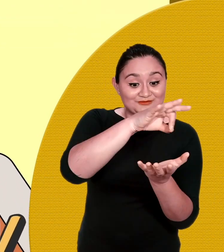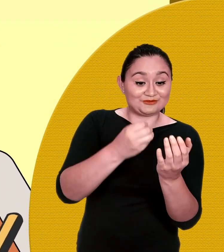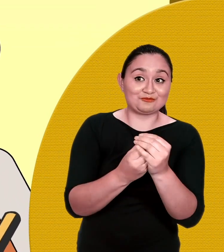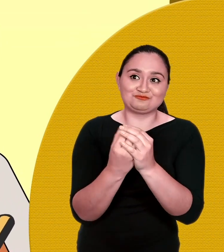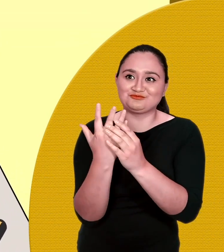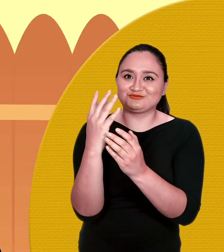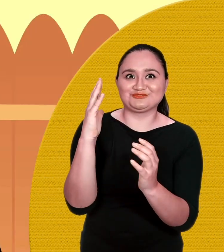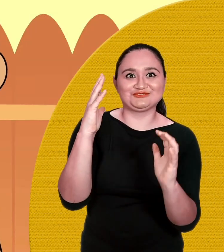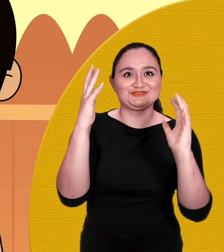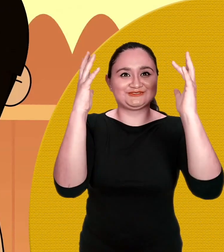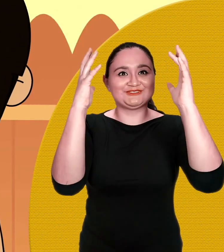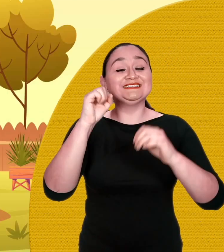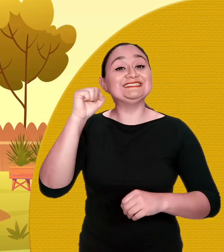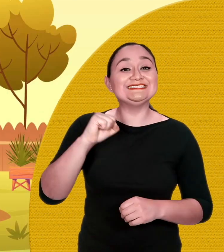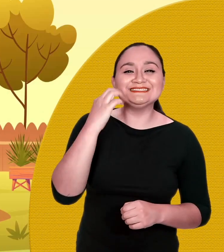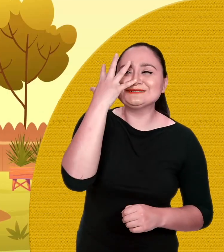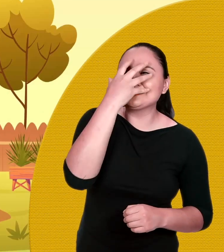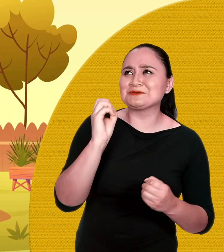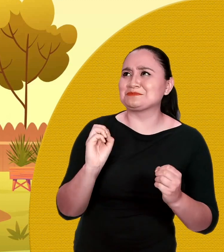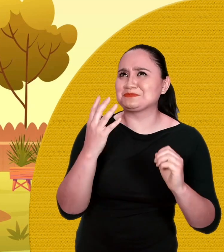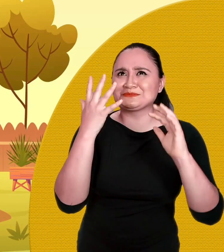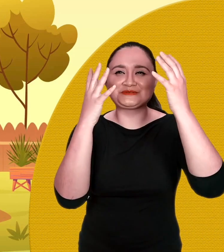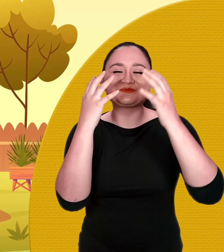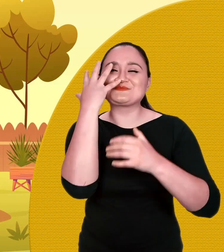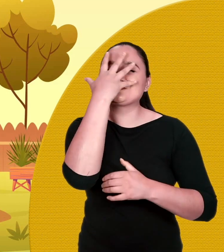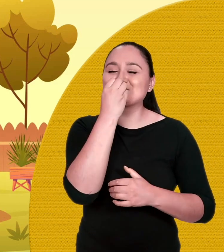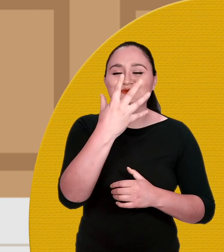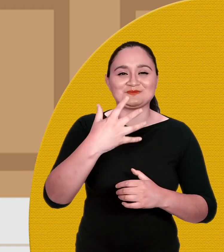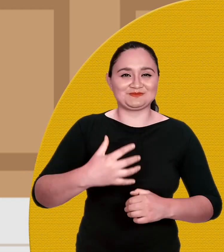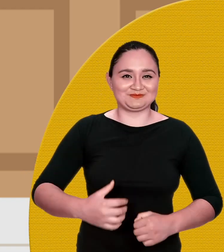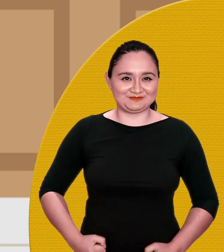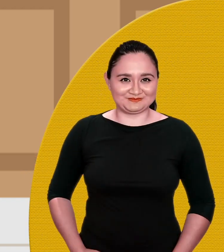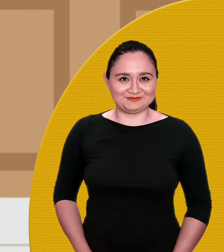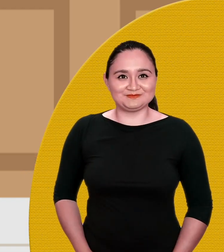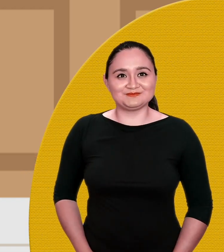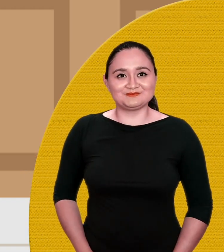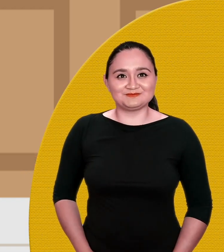crezca bonito. Sí, tendremos un huerto genial.